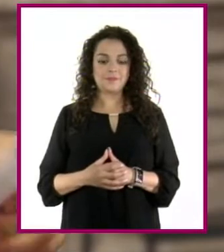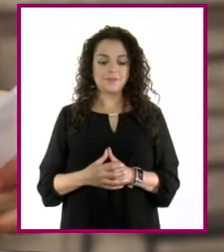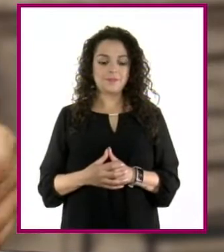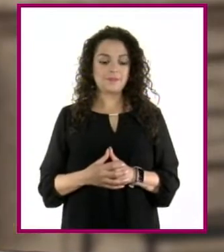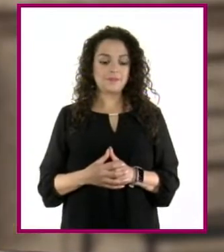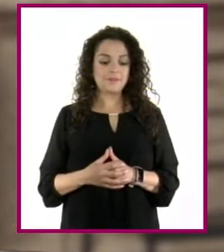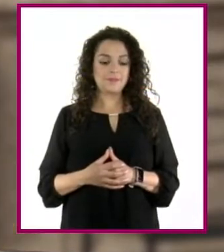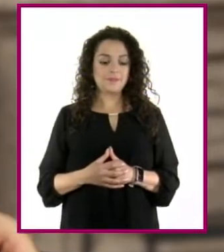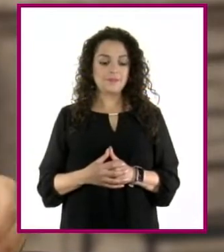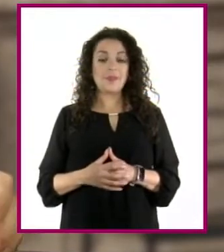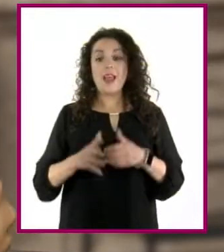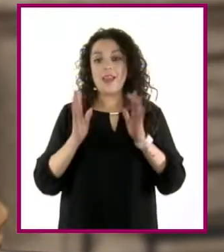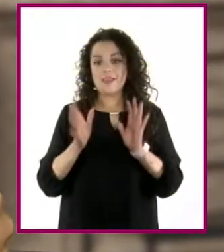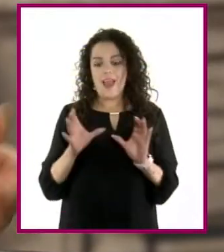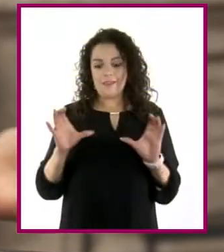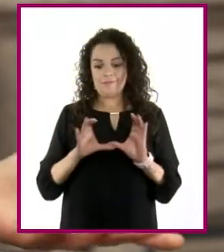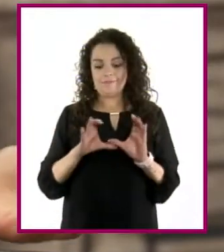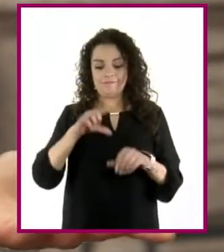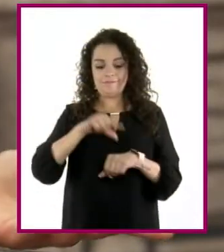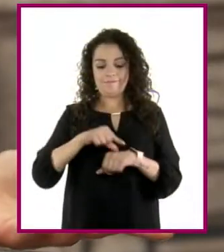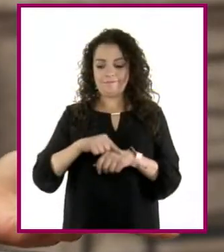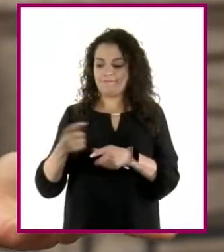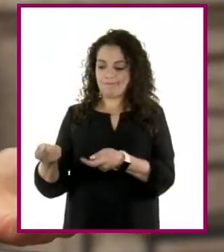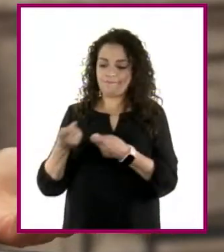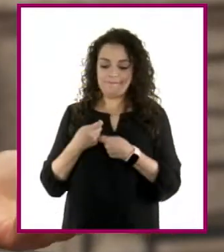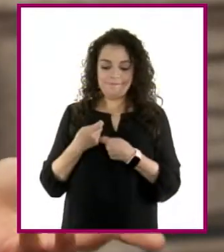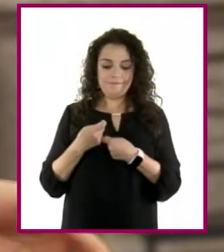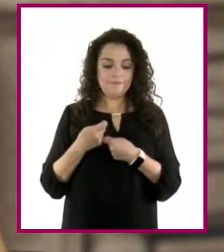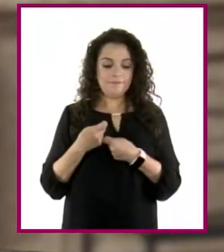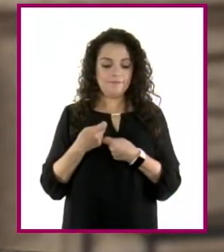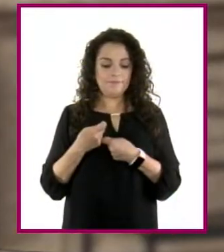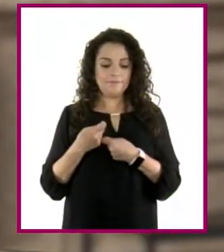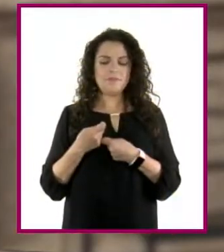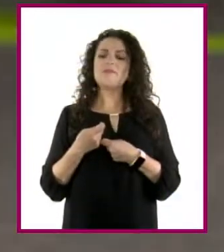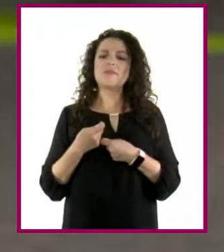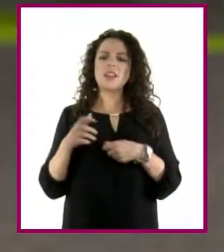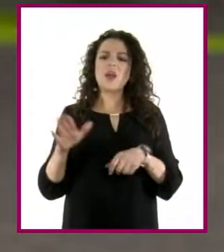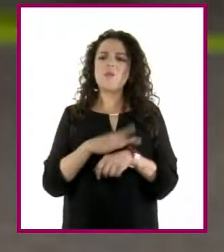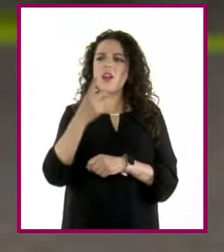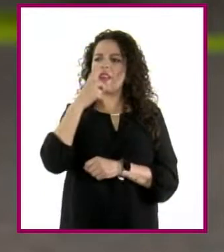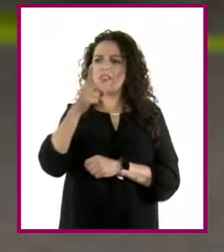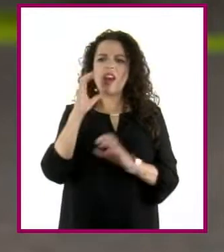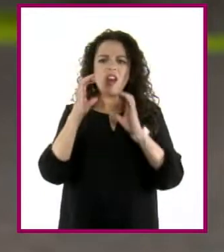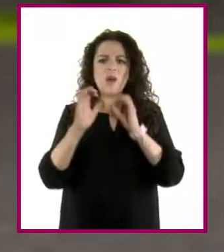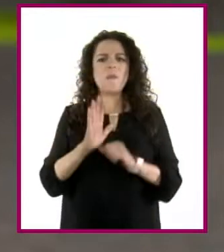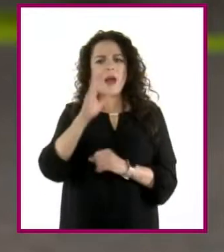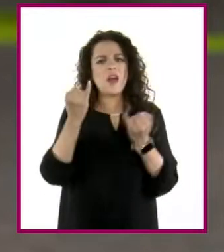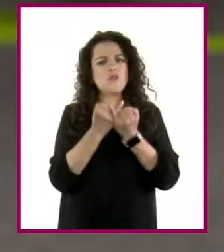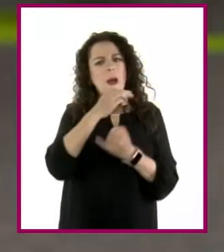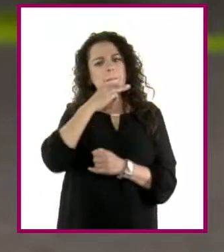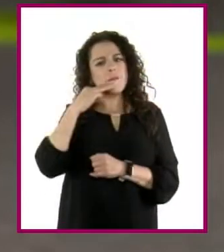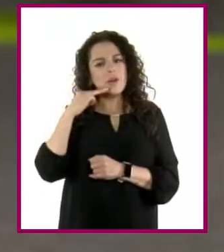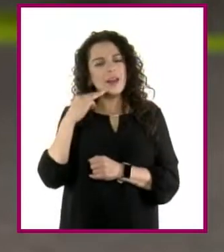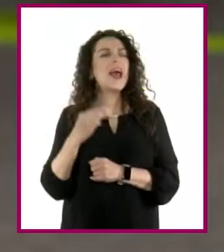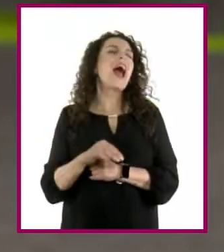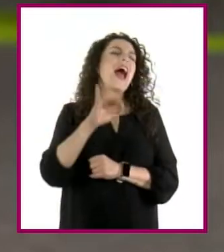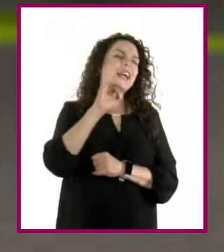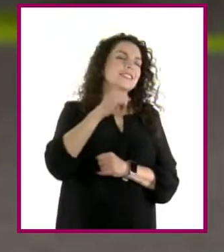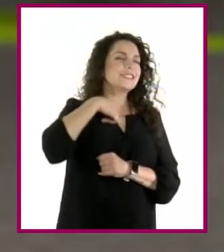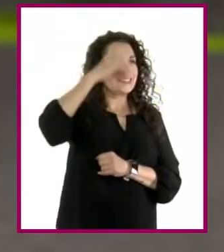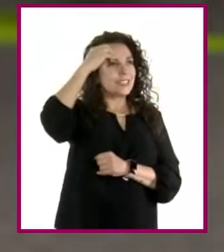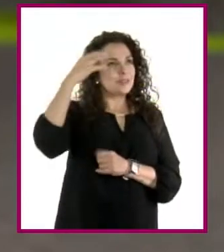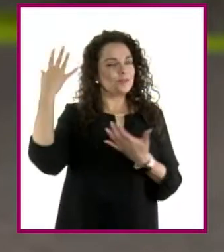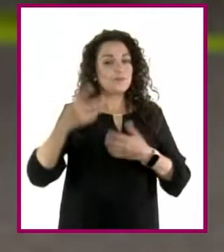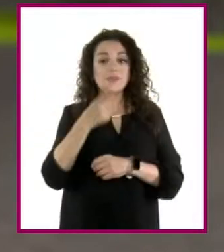Pues ya tenemos nuestros certificados médicos. ¿Ya me vas a decir por qué comunicarse es como hacer mole? Ah, sí, se me estaba olvidando. Pues mira,